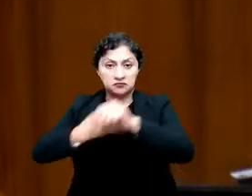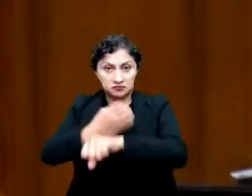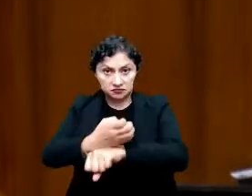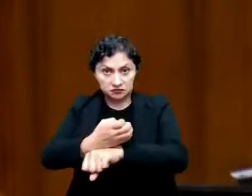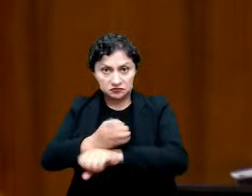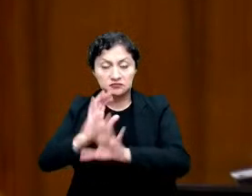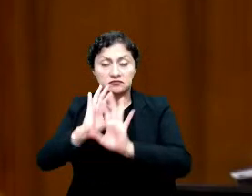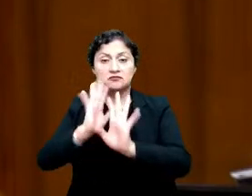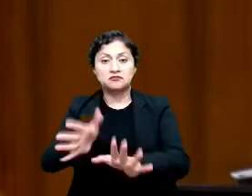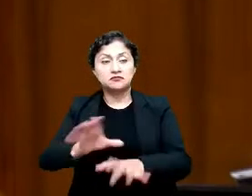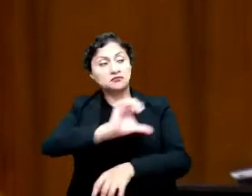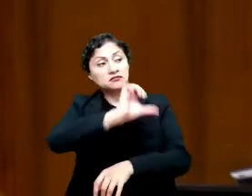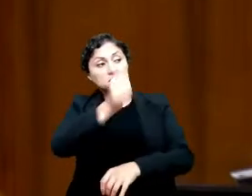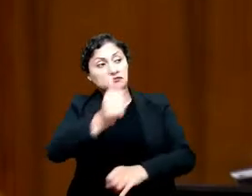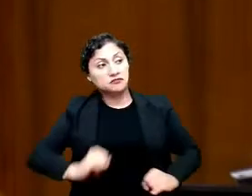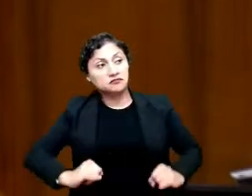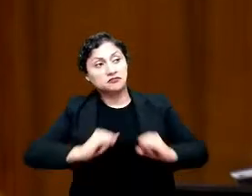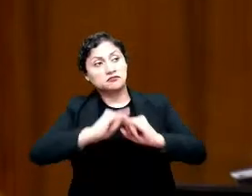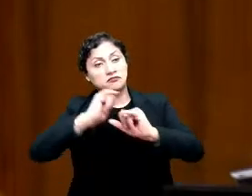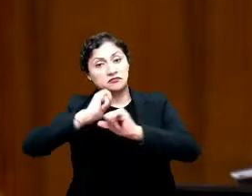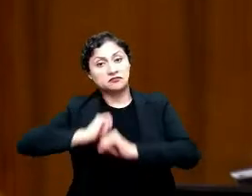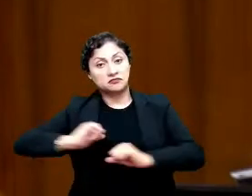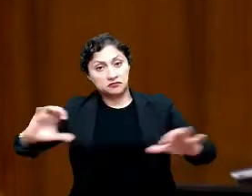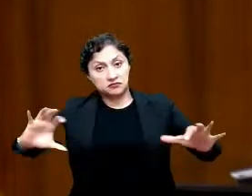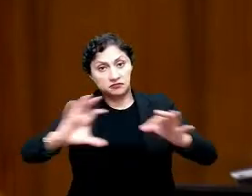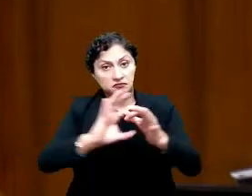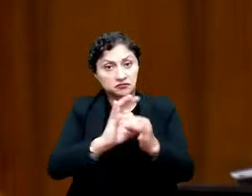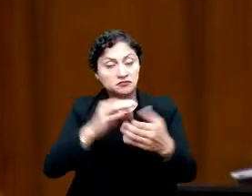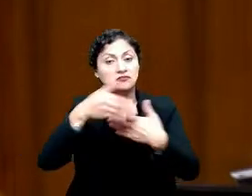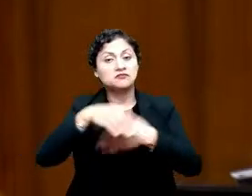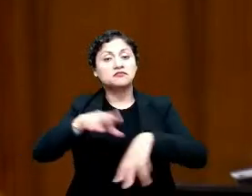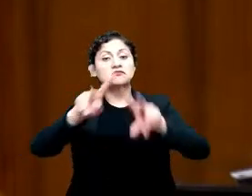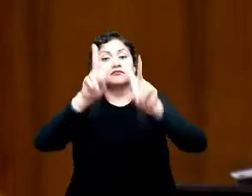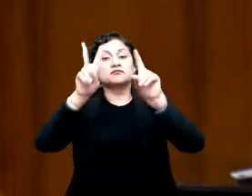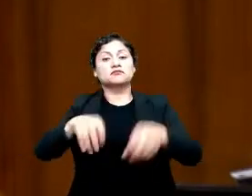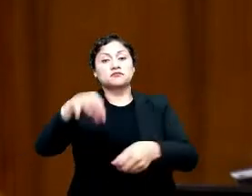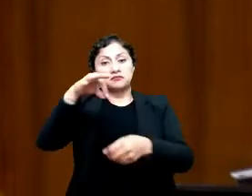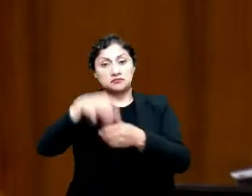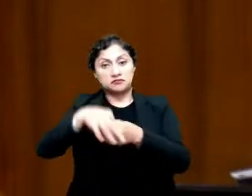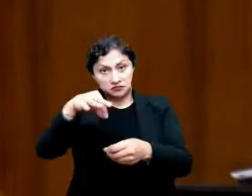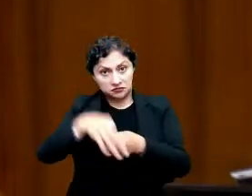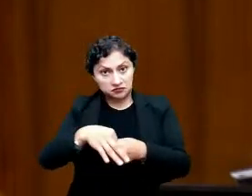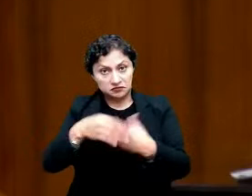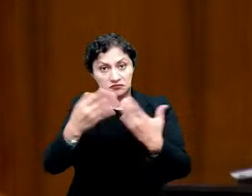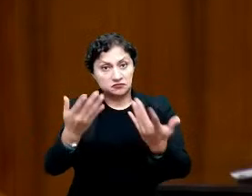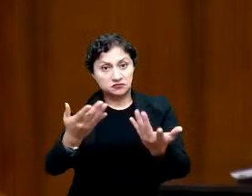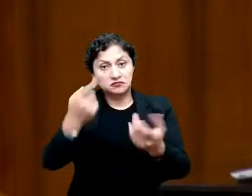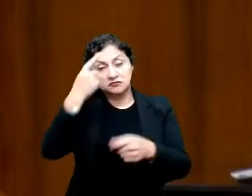demás autoridades correspondientes a la materia electoral para participar